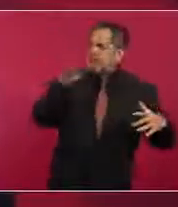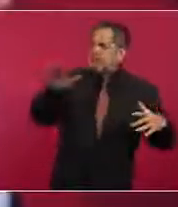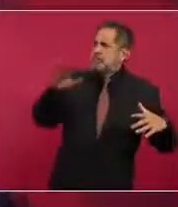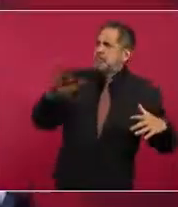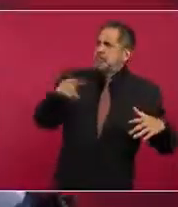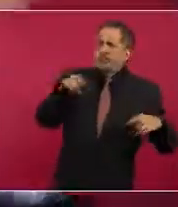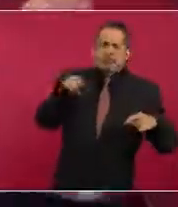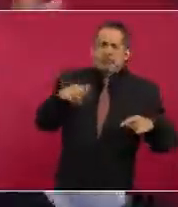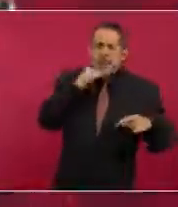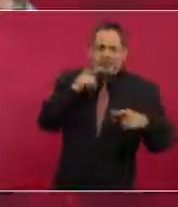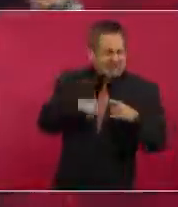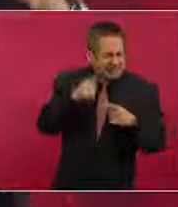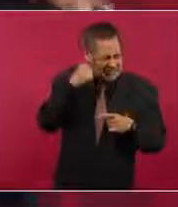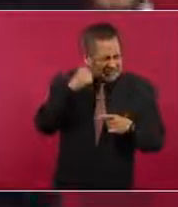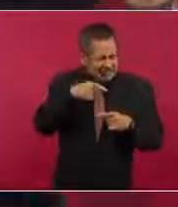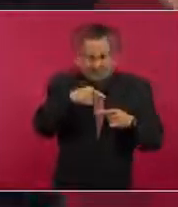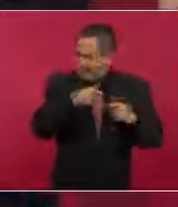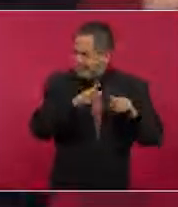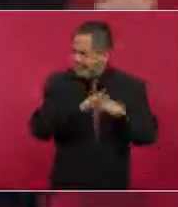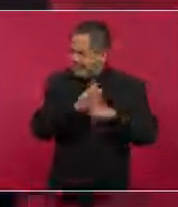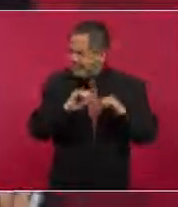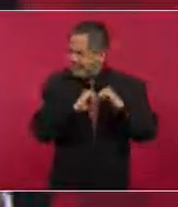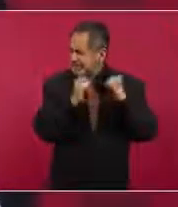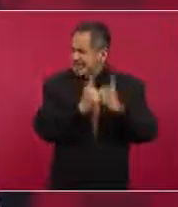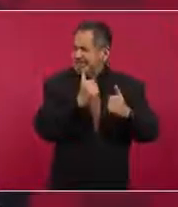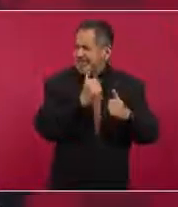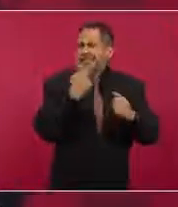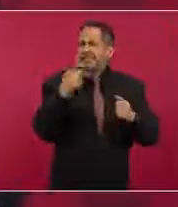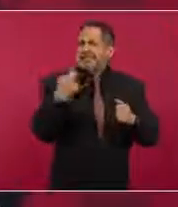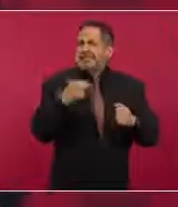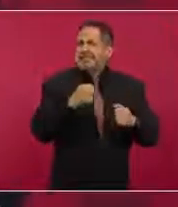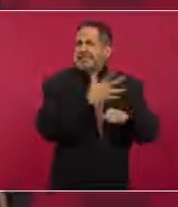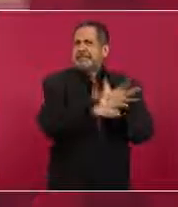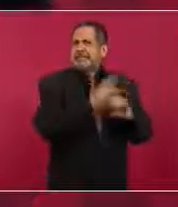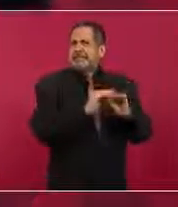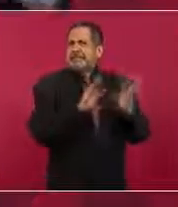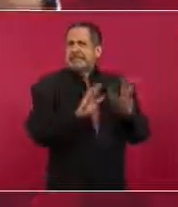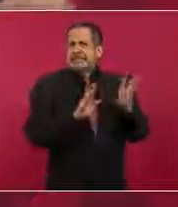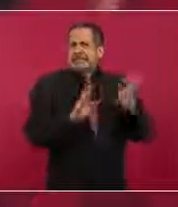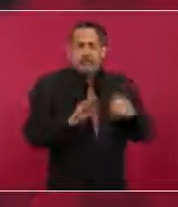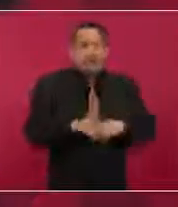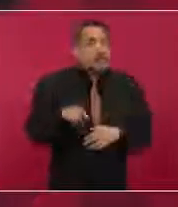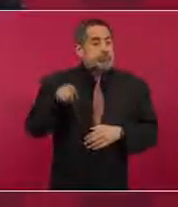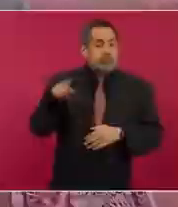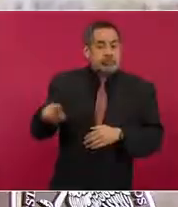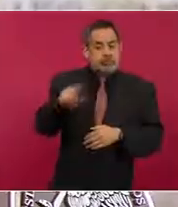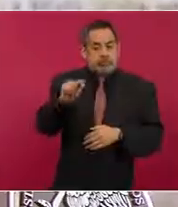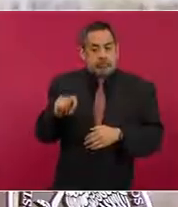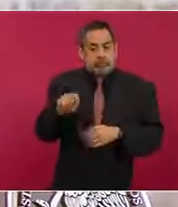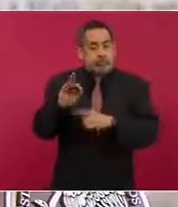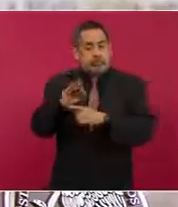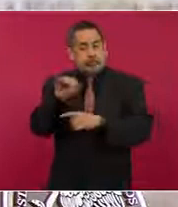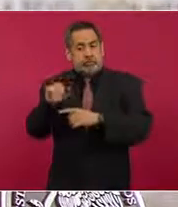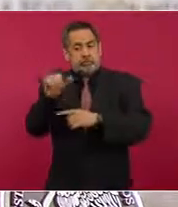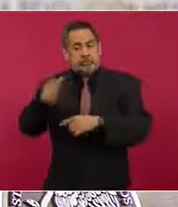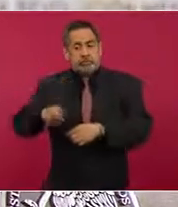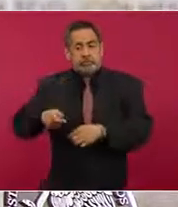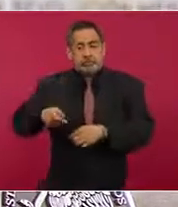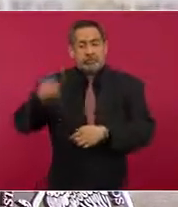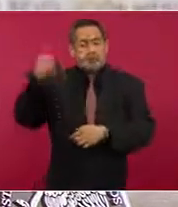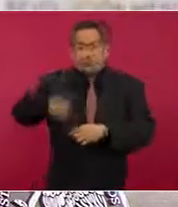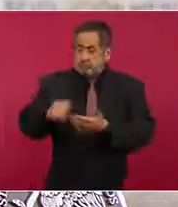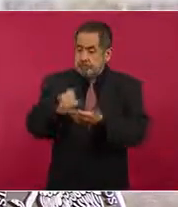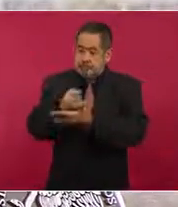Corrupción, o Transparencia, no sé cómo se llamaba esa asociación, y ya resolvió ese instituto que tienen que pagar,